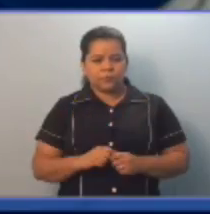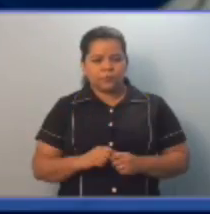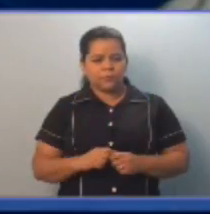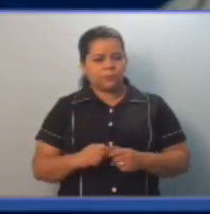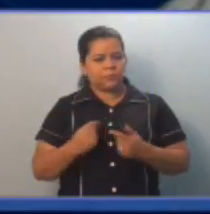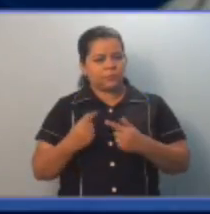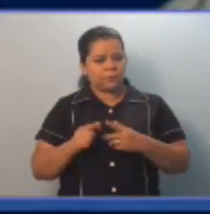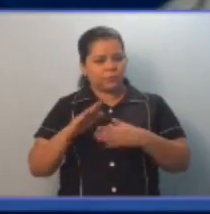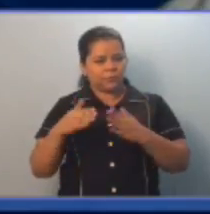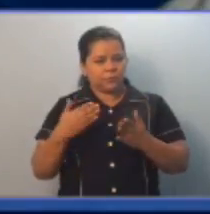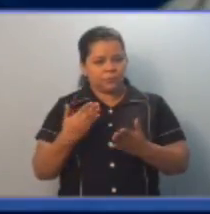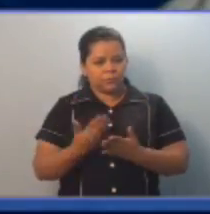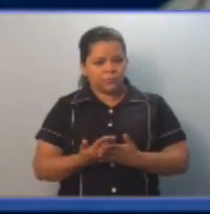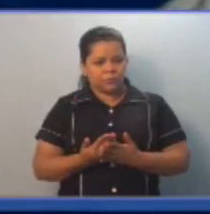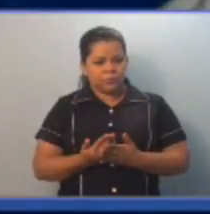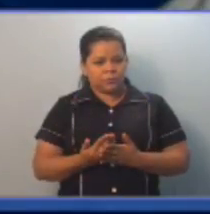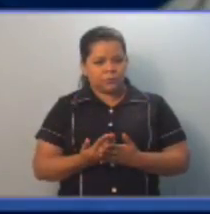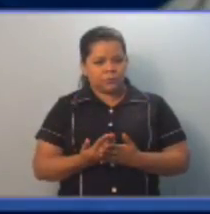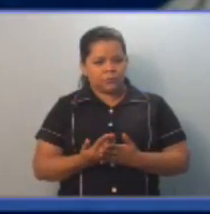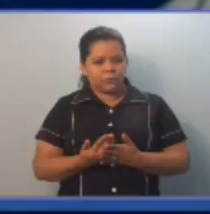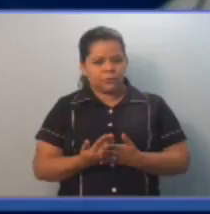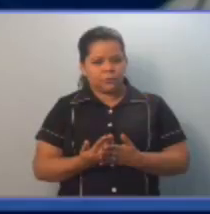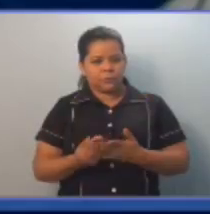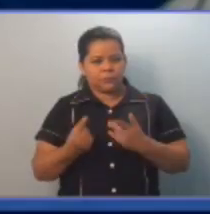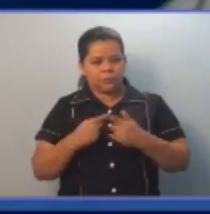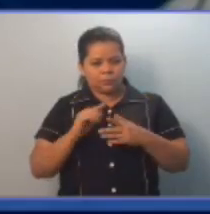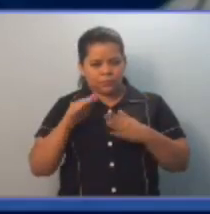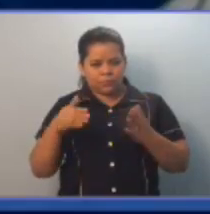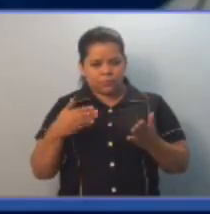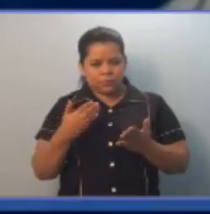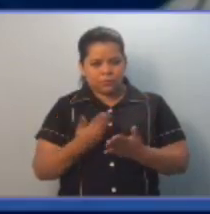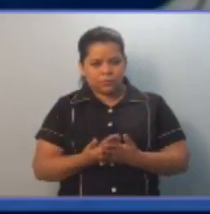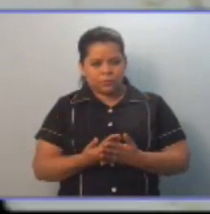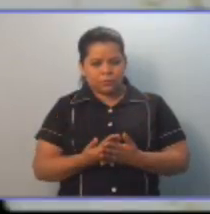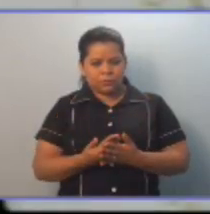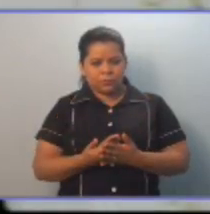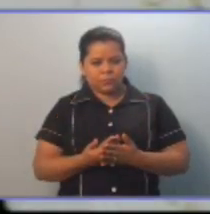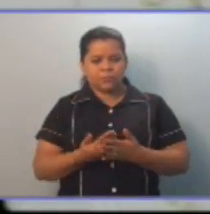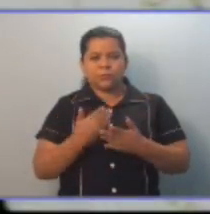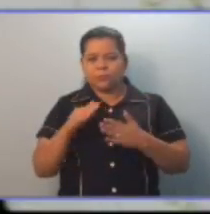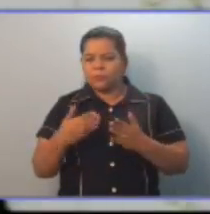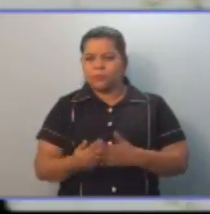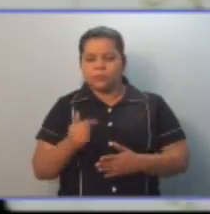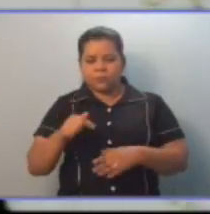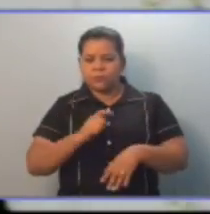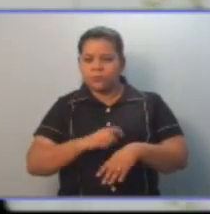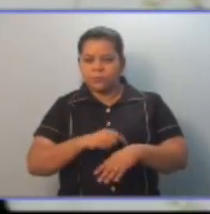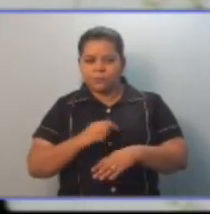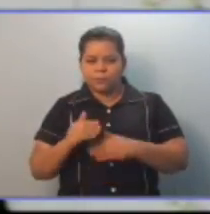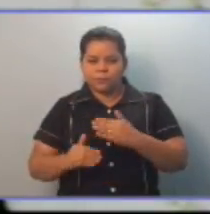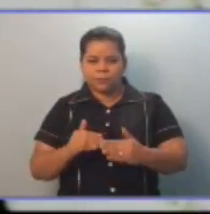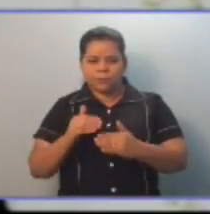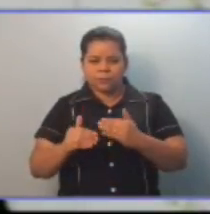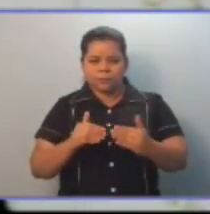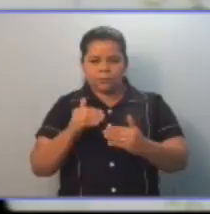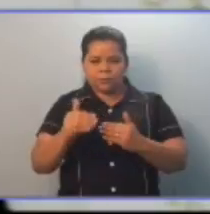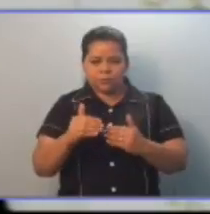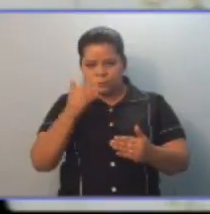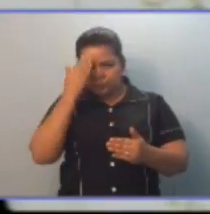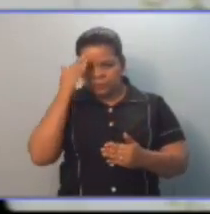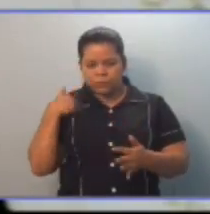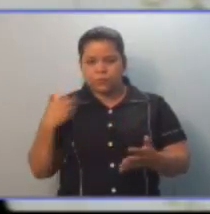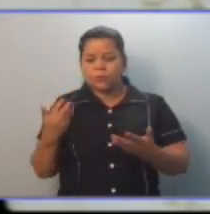constitucionales. Entonces, eso no se puede entender como una reforma constitucional, sino precisamente como contenido, una